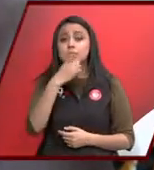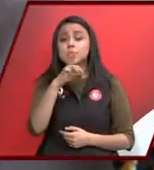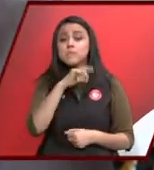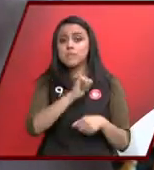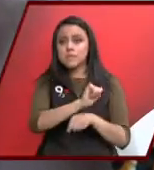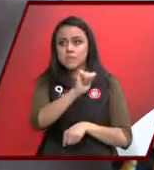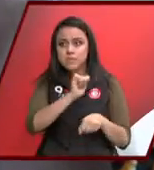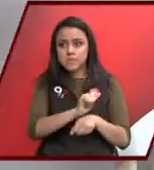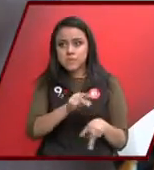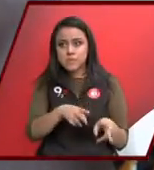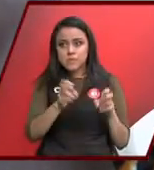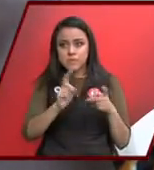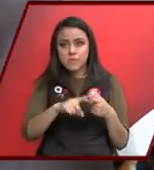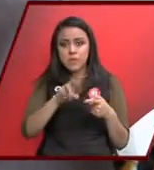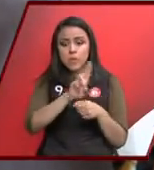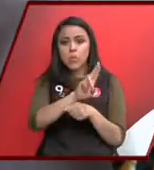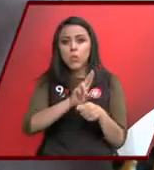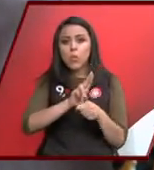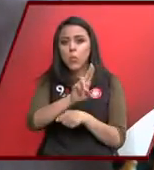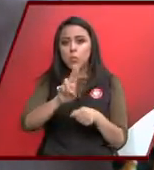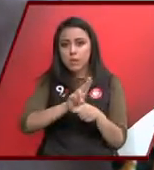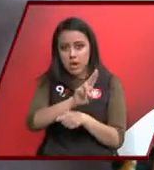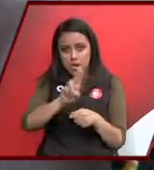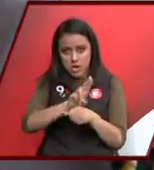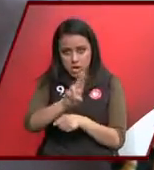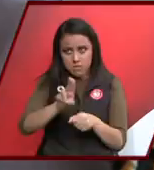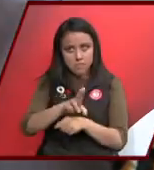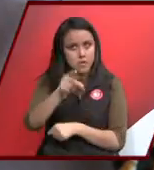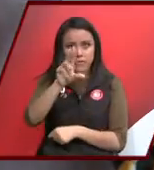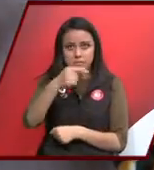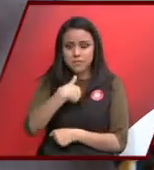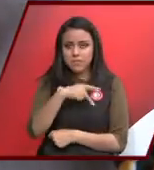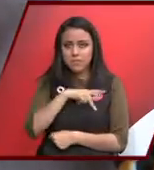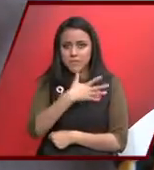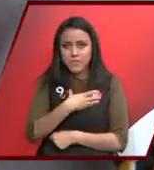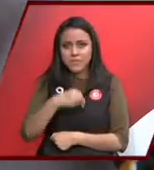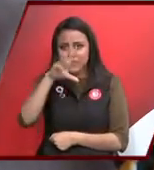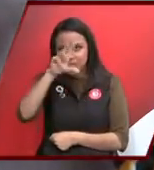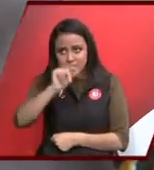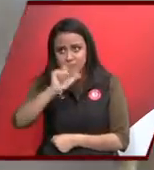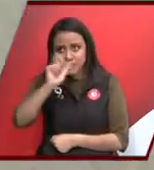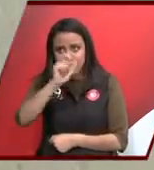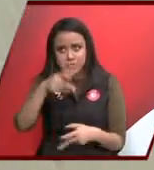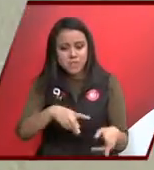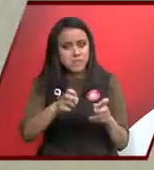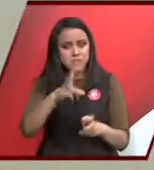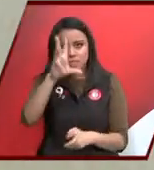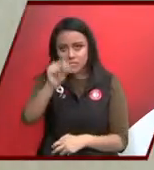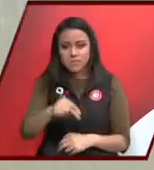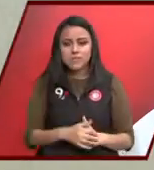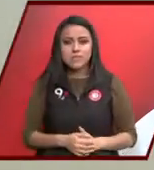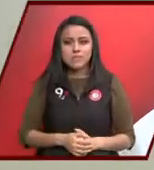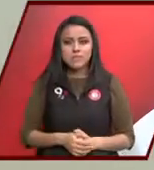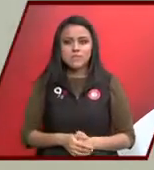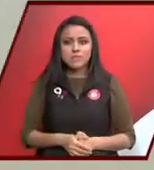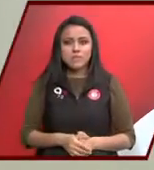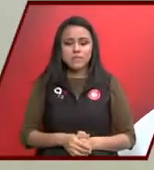un carro de Uber, pero mi hijo no estaba en la escena cuando le robaron el carro.